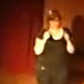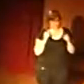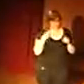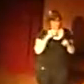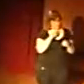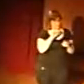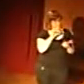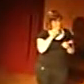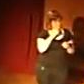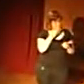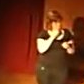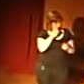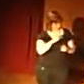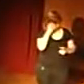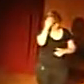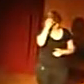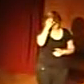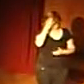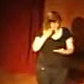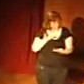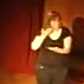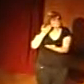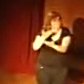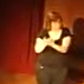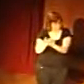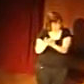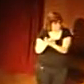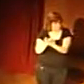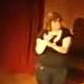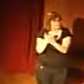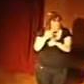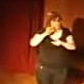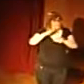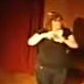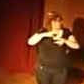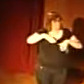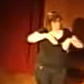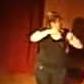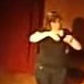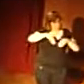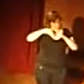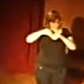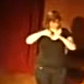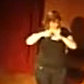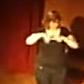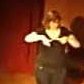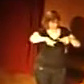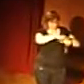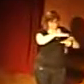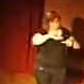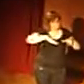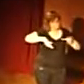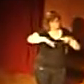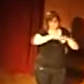I de la Reina Isabel II para que pinte los los monumentos y los escenarios más